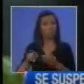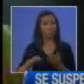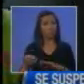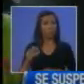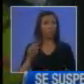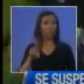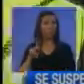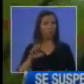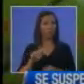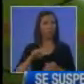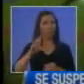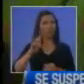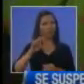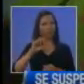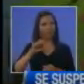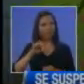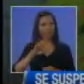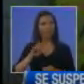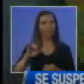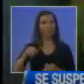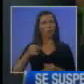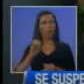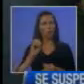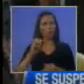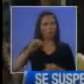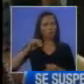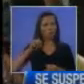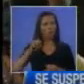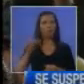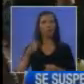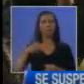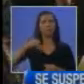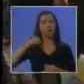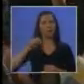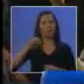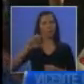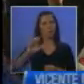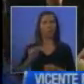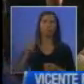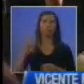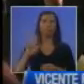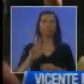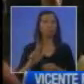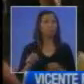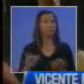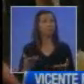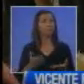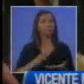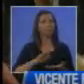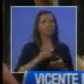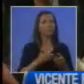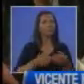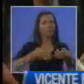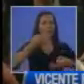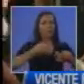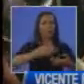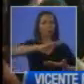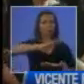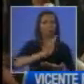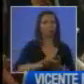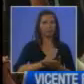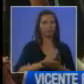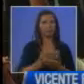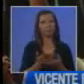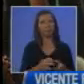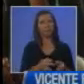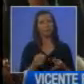Sevilla y Manuel Salazar, pero se encontraron con una novedad. Se ha suspendido por petición, ha pedido el diferimiento, tenía